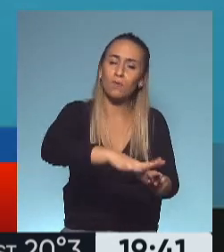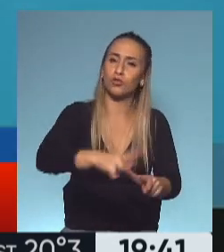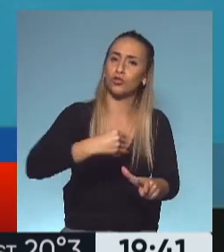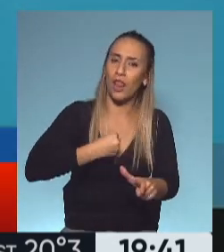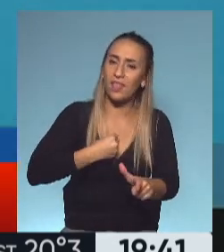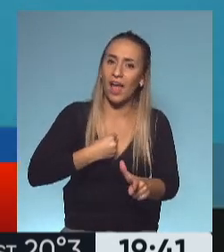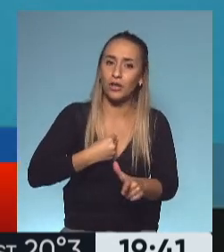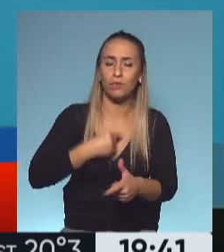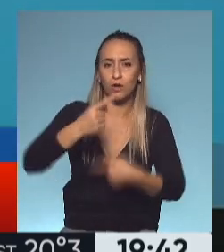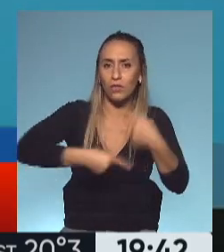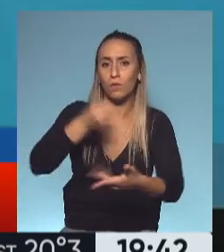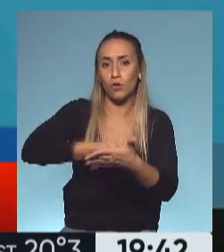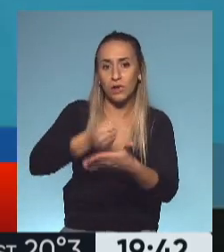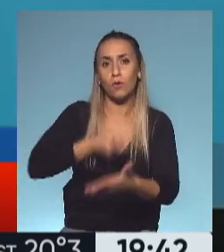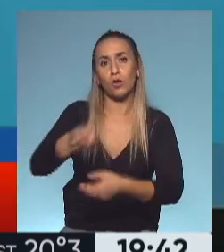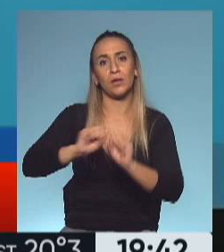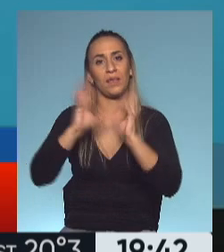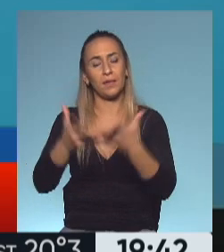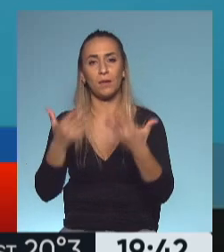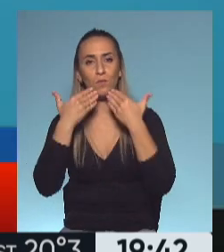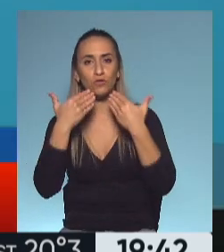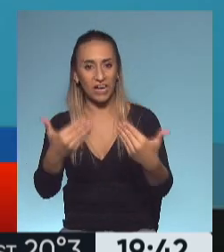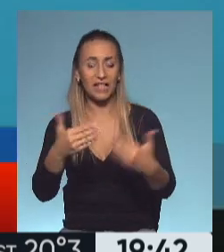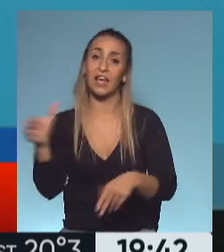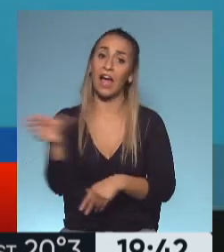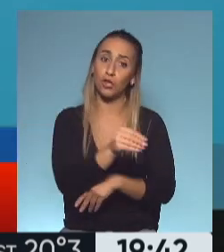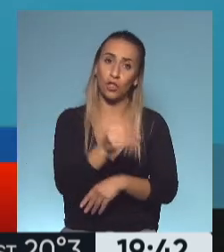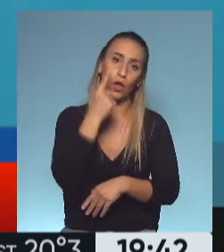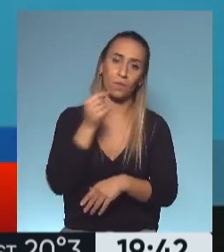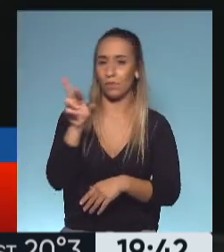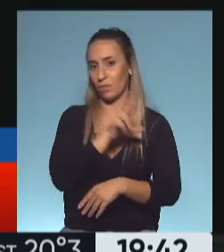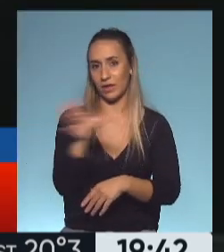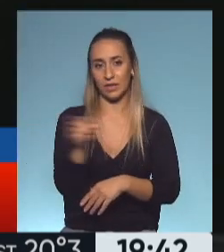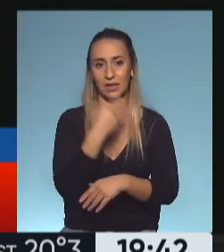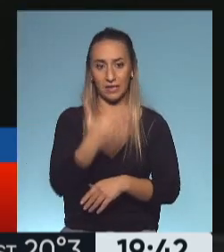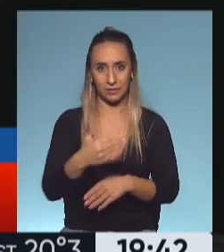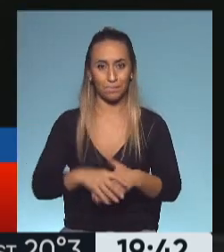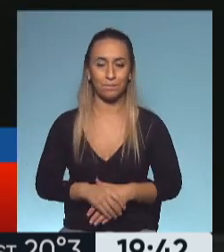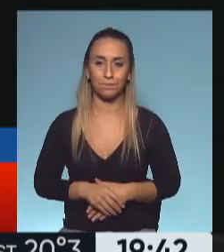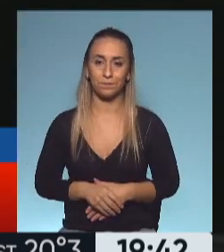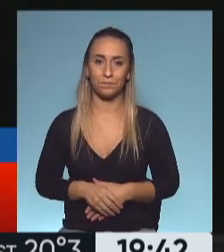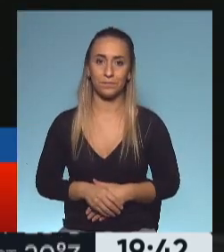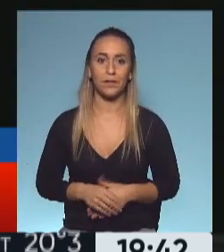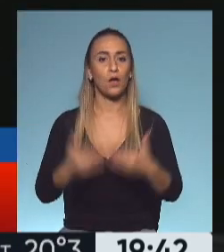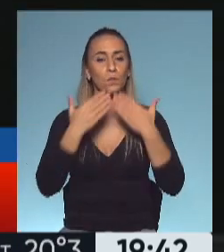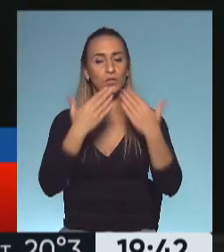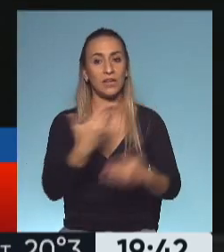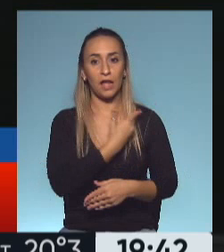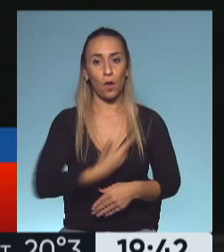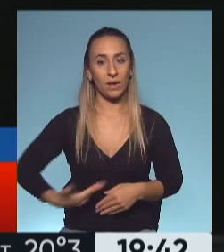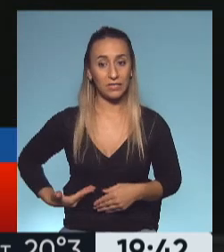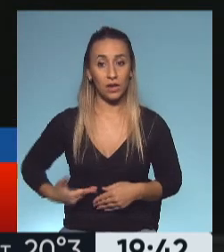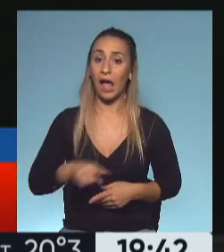seguir luchando contra esta pandemia. Muchísimas gracias a todos y a todas. Muchas gracias, señor gobernador.